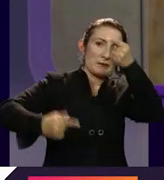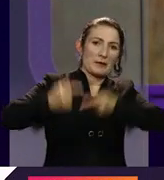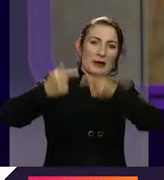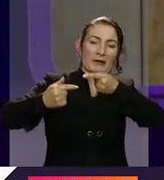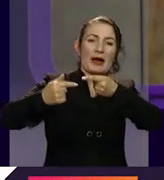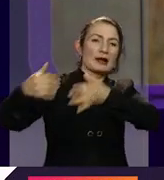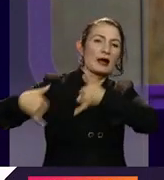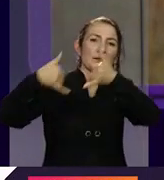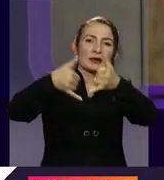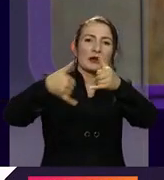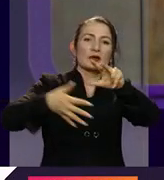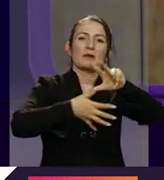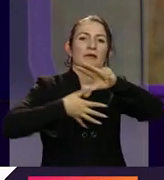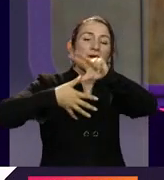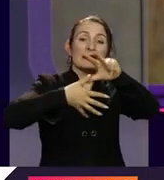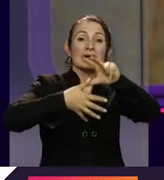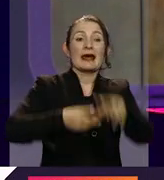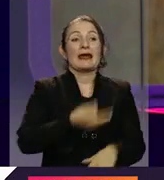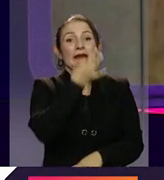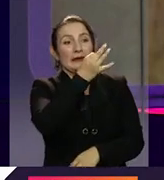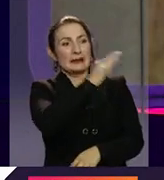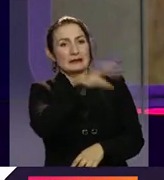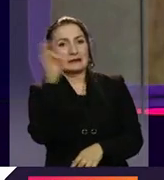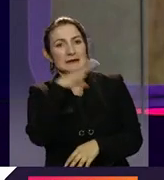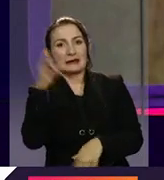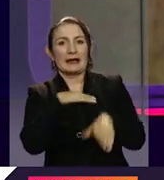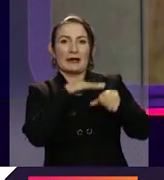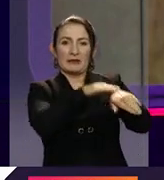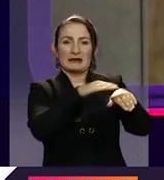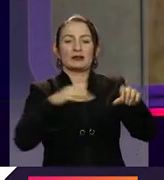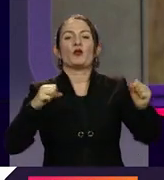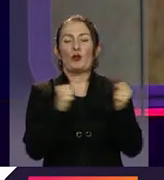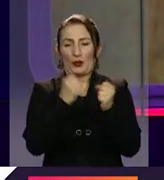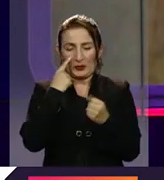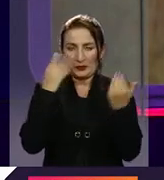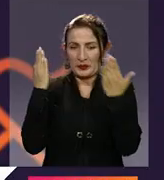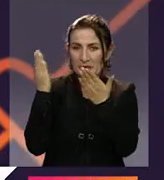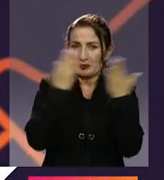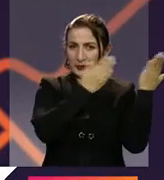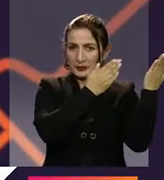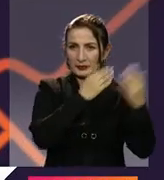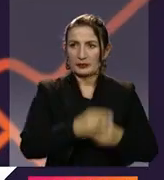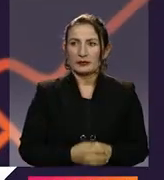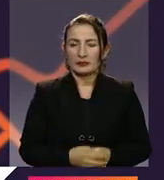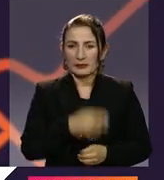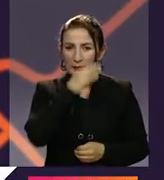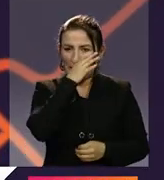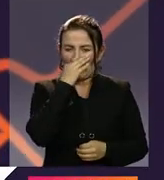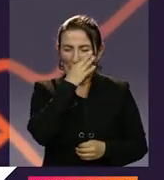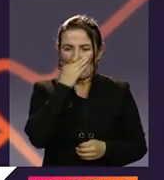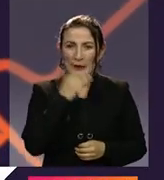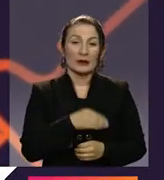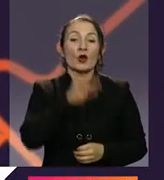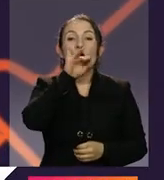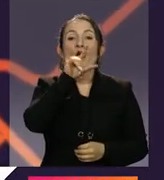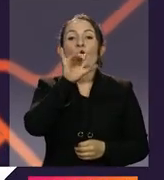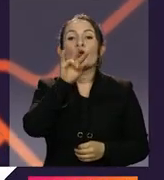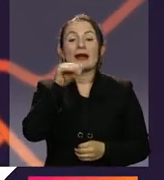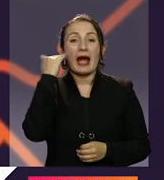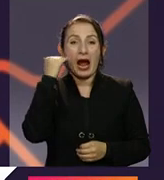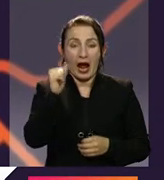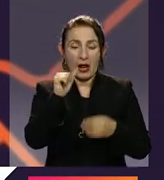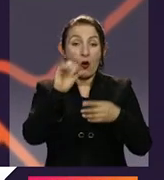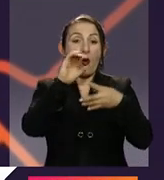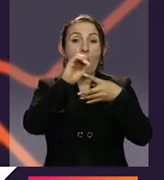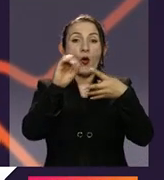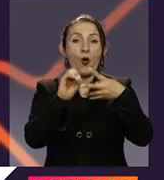tres deportistas del registro de Bogotá representarán a la capital en este evento. Julián Alvis, Sara Niño y Diego Giraldo competirán